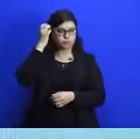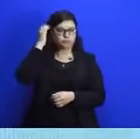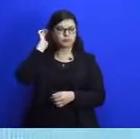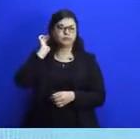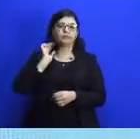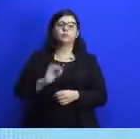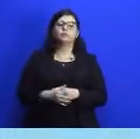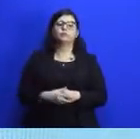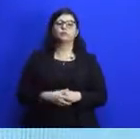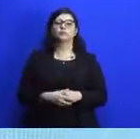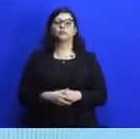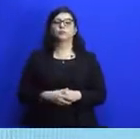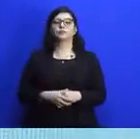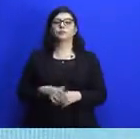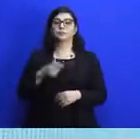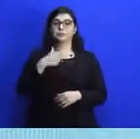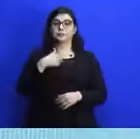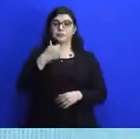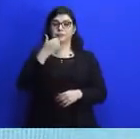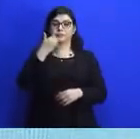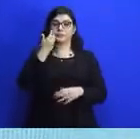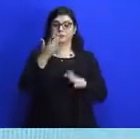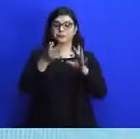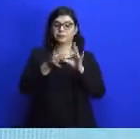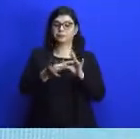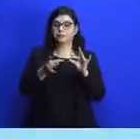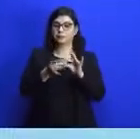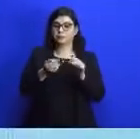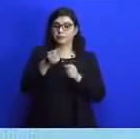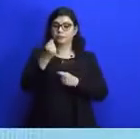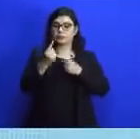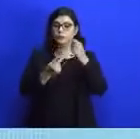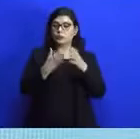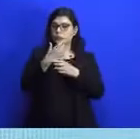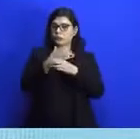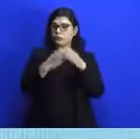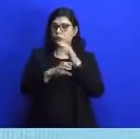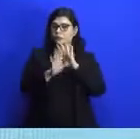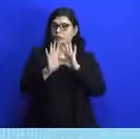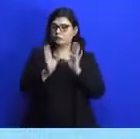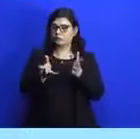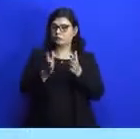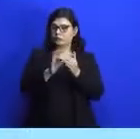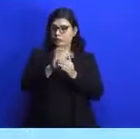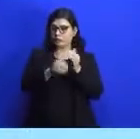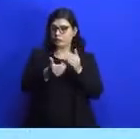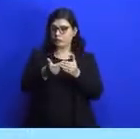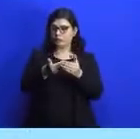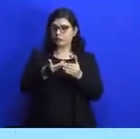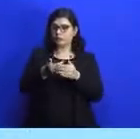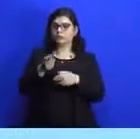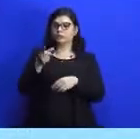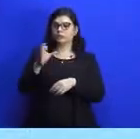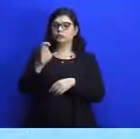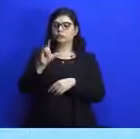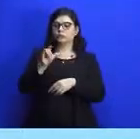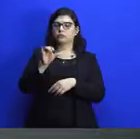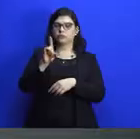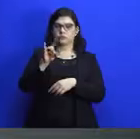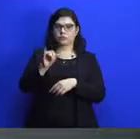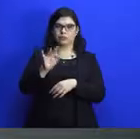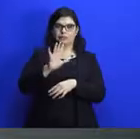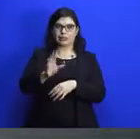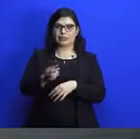quería recordar un par de puntos antes de cerrar. Contamos hoy día, me compartía Claudia aquí, que estamos con